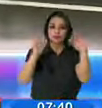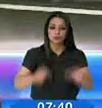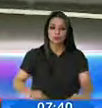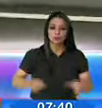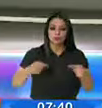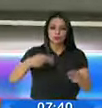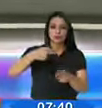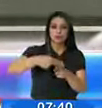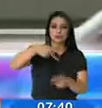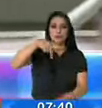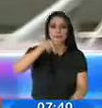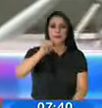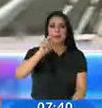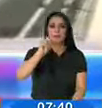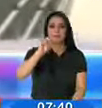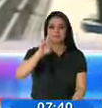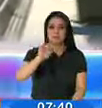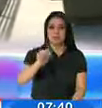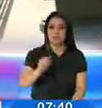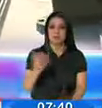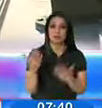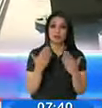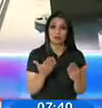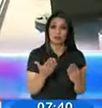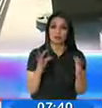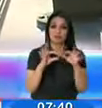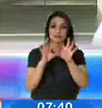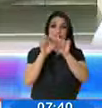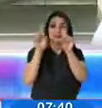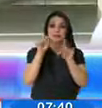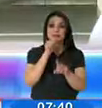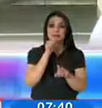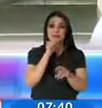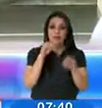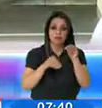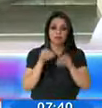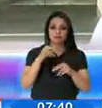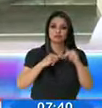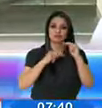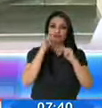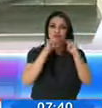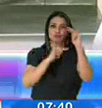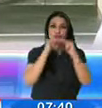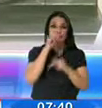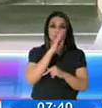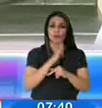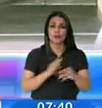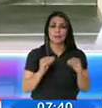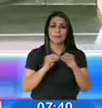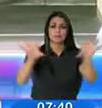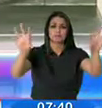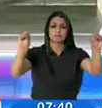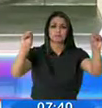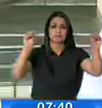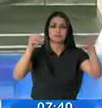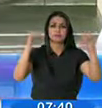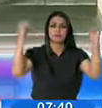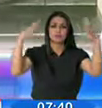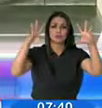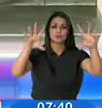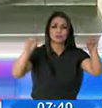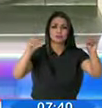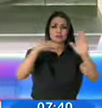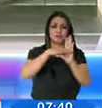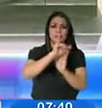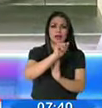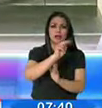Palmira Nanegal, una obra realizada en conjunto con la empresa privada. Nunca van a tener apagones, nunca más en toda la zona. Y estoy hablando de los bancos,